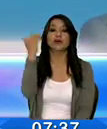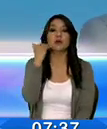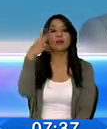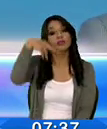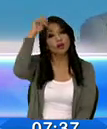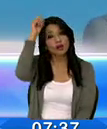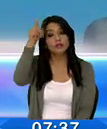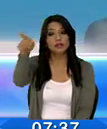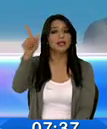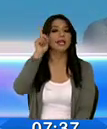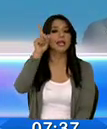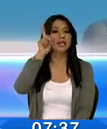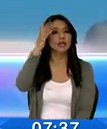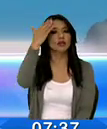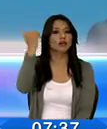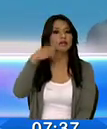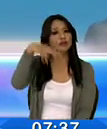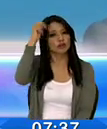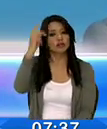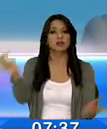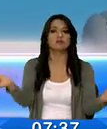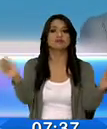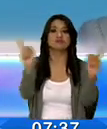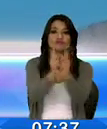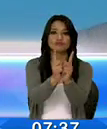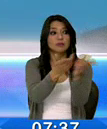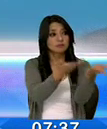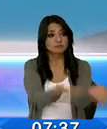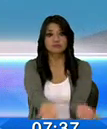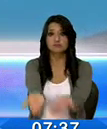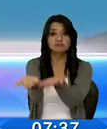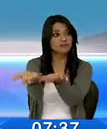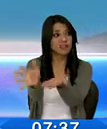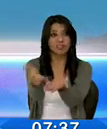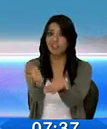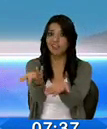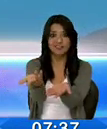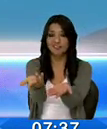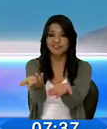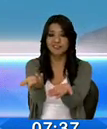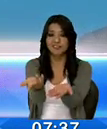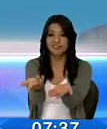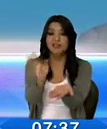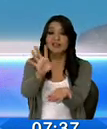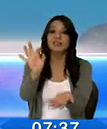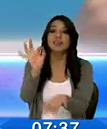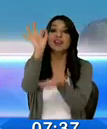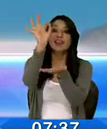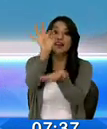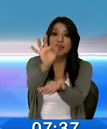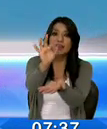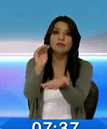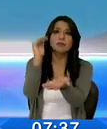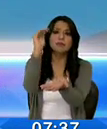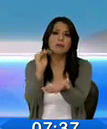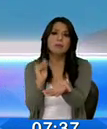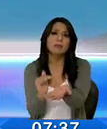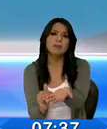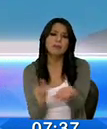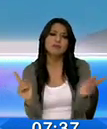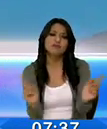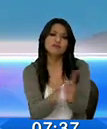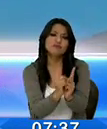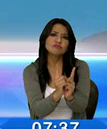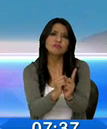líder norcoreano, Kim Jong-un, no lo recibe. Lo recibe una delegación de tercer nivel. Eso